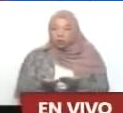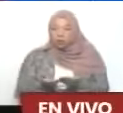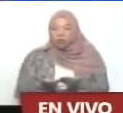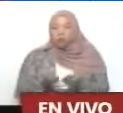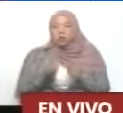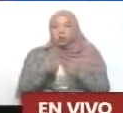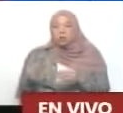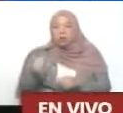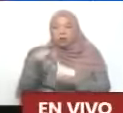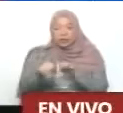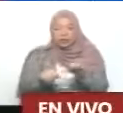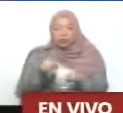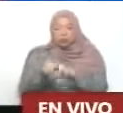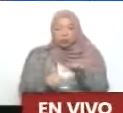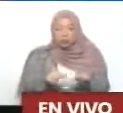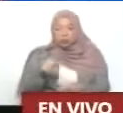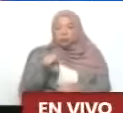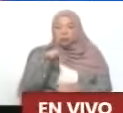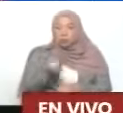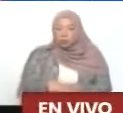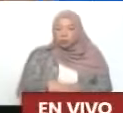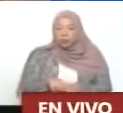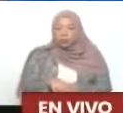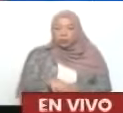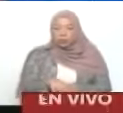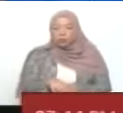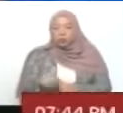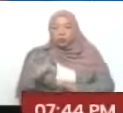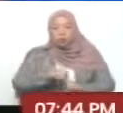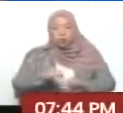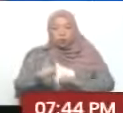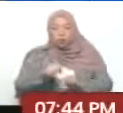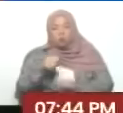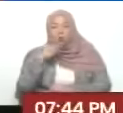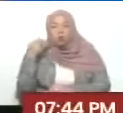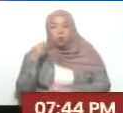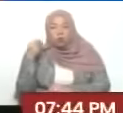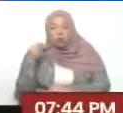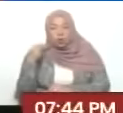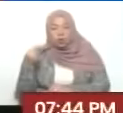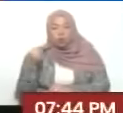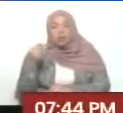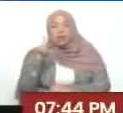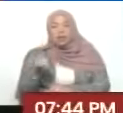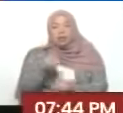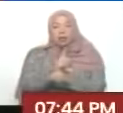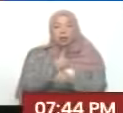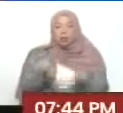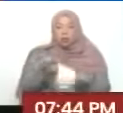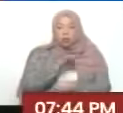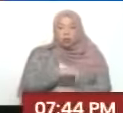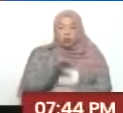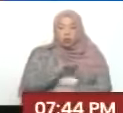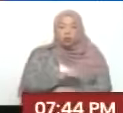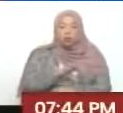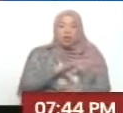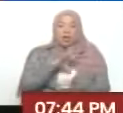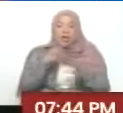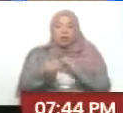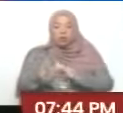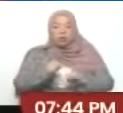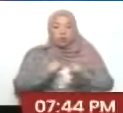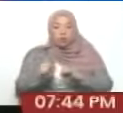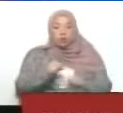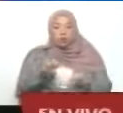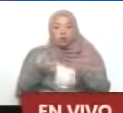de un siglo. Tenemos también a movimientos jóvenes, socialdemócratas, como Alianza para el Cambio, un movimiento de jóvenes que